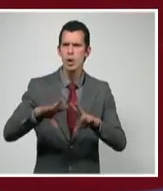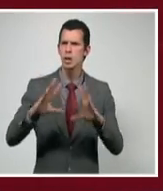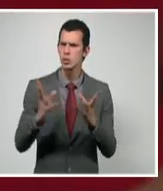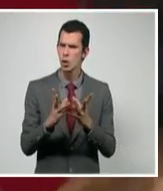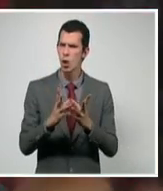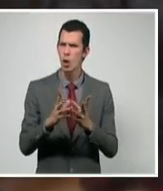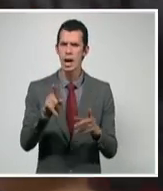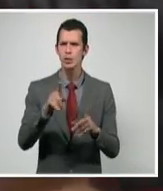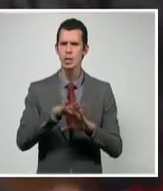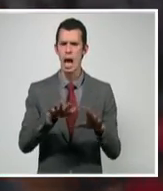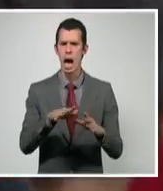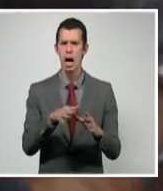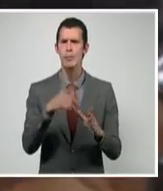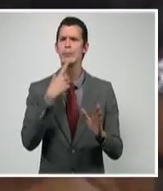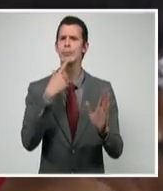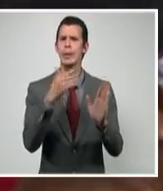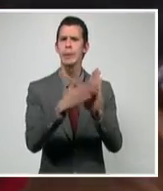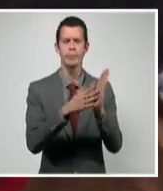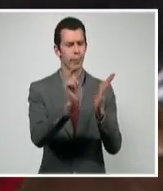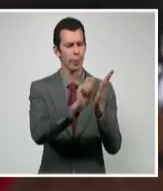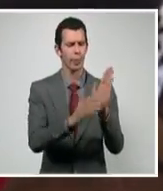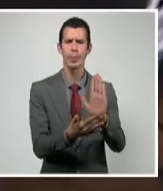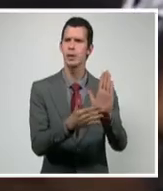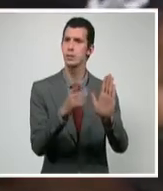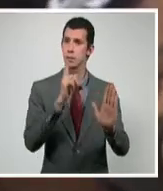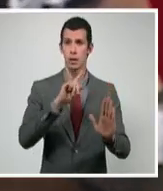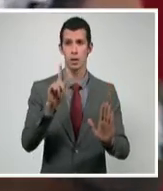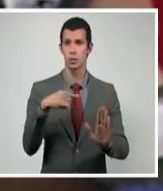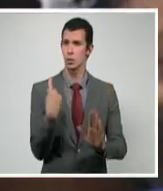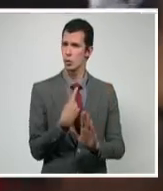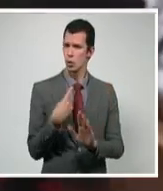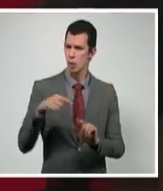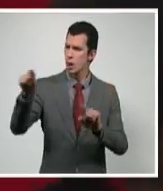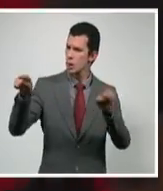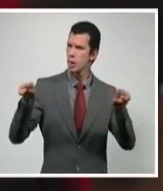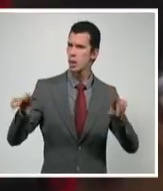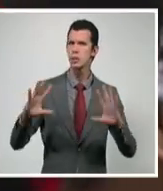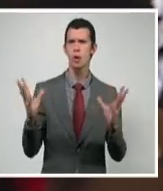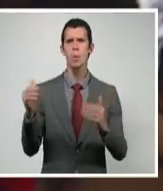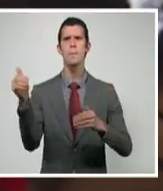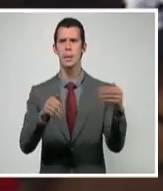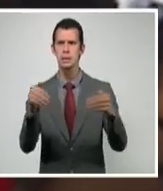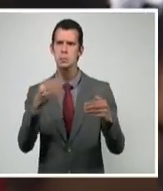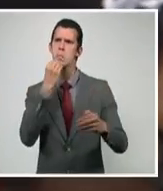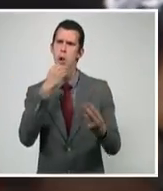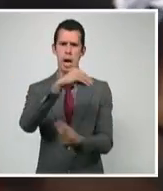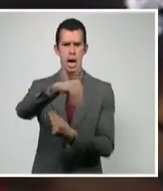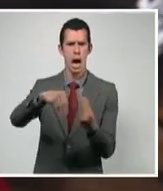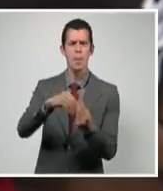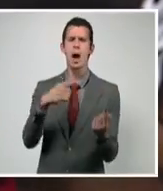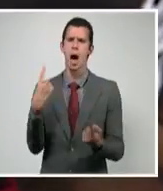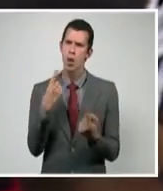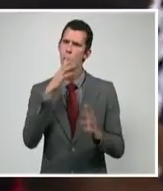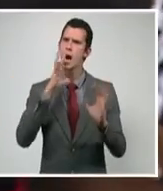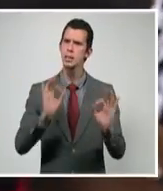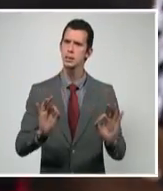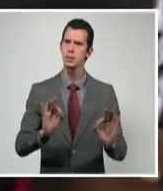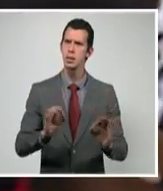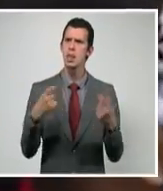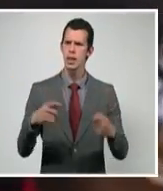tiempo. Que seamos herederos de una tradición muy fuerte, y donde los límites